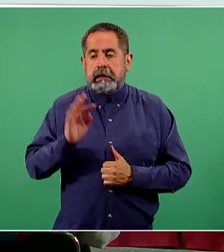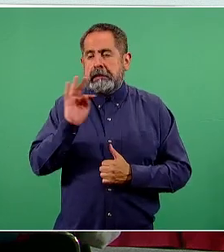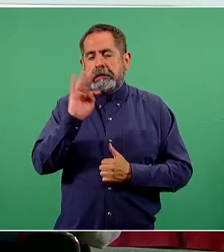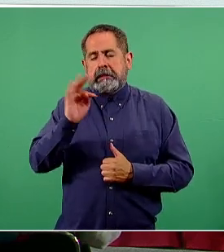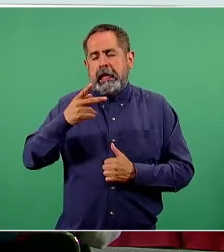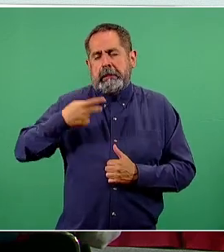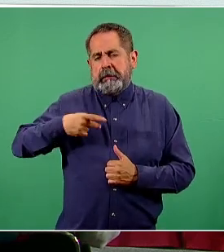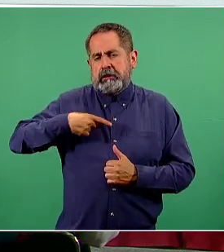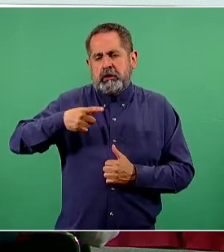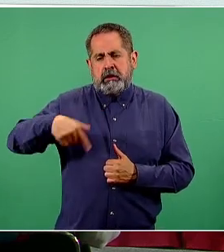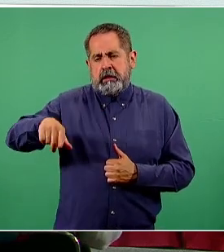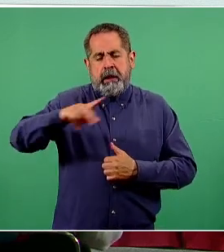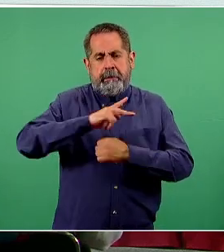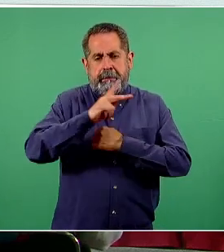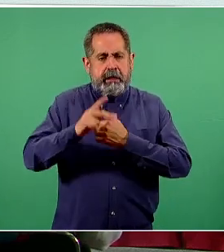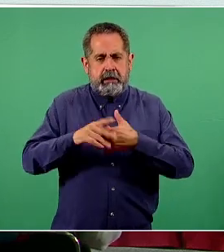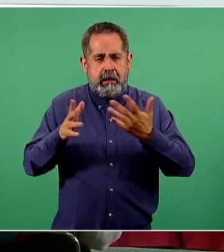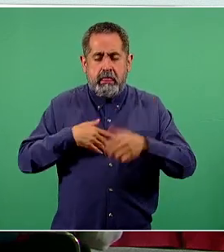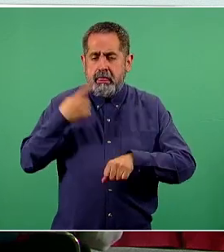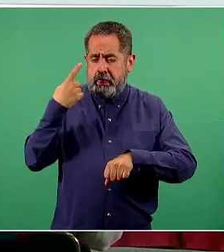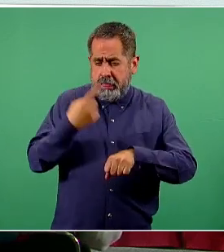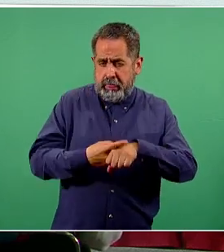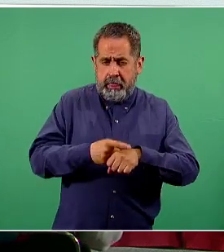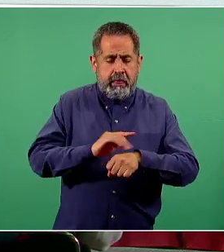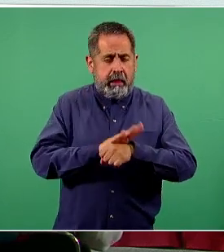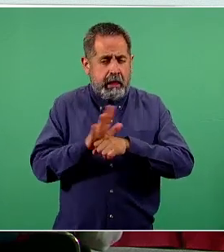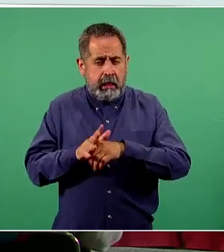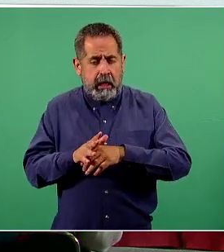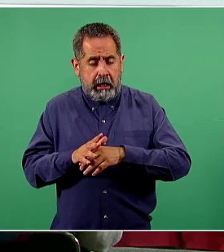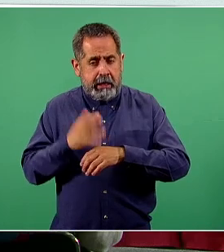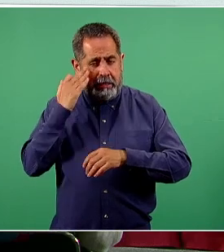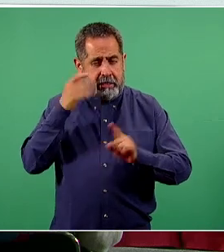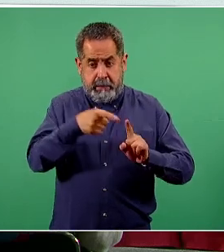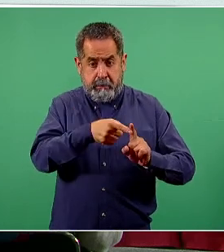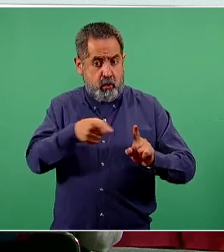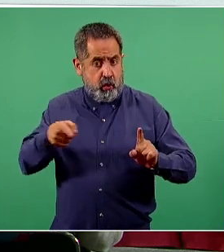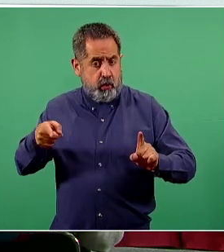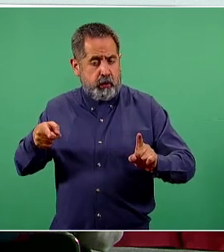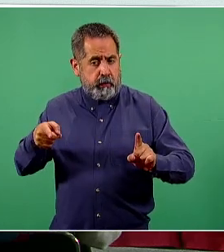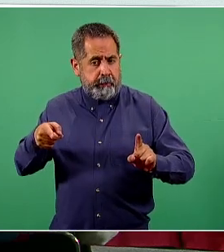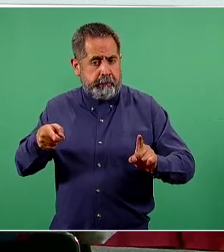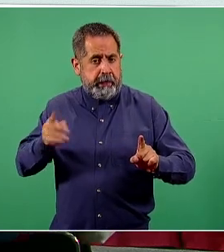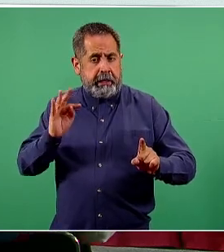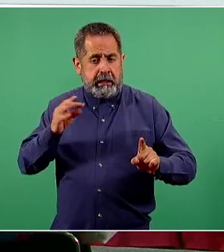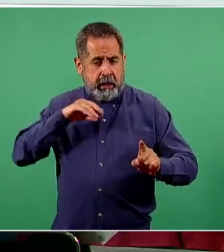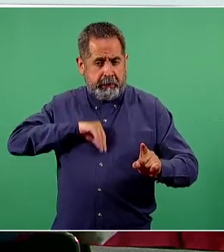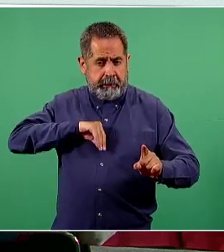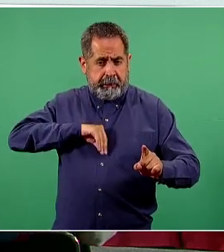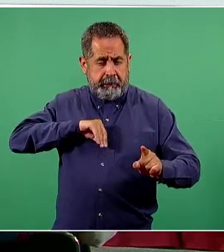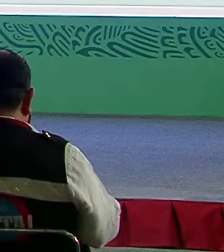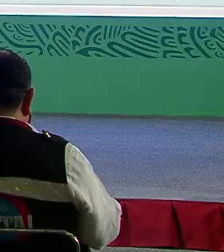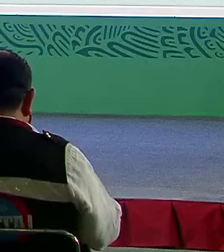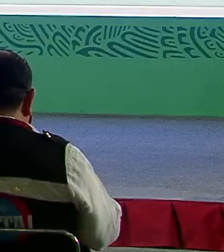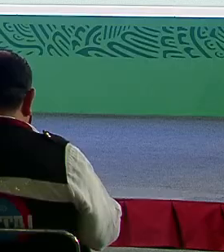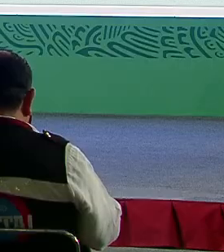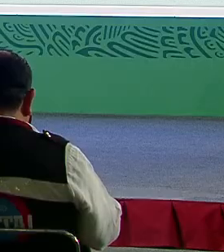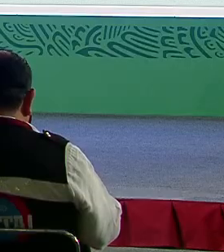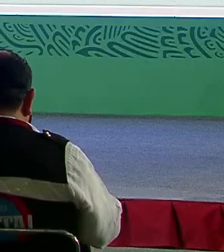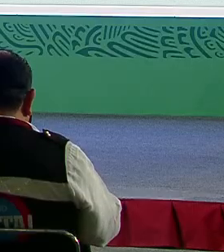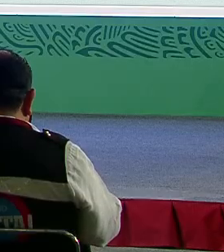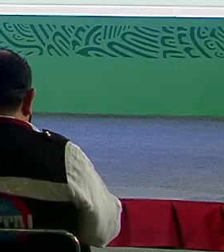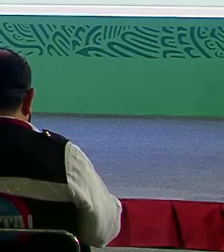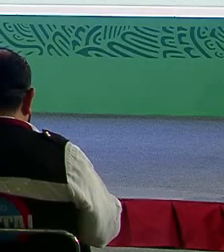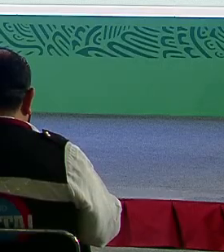habitante del país se infectó durante este periodo y si los anticuerpos duraron al menos 6 meses, que es lo que se